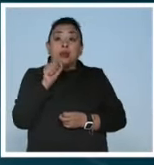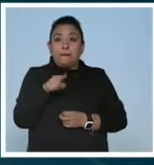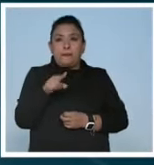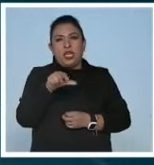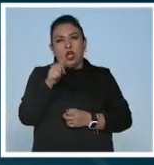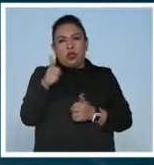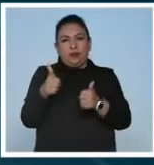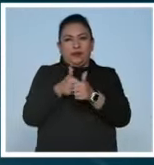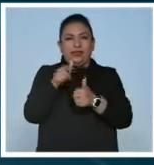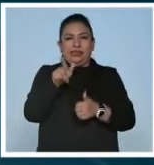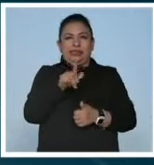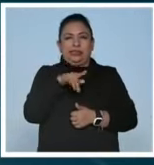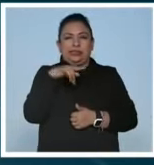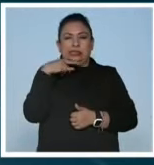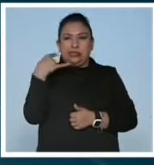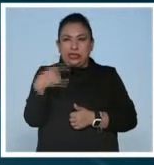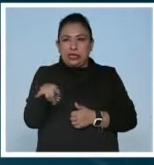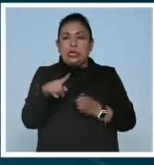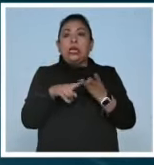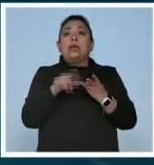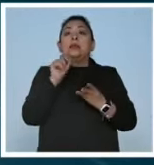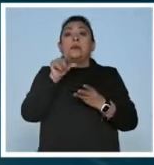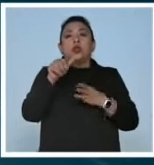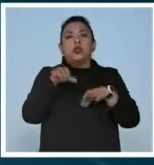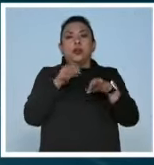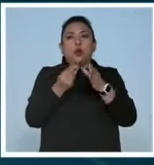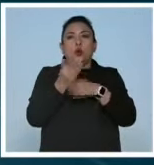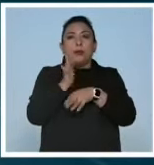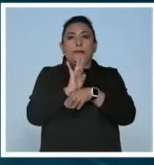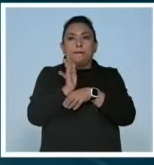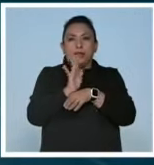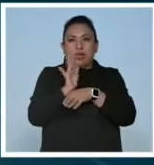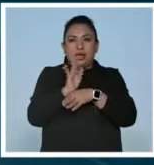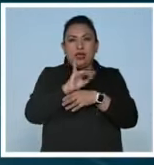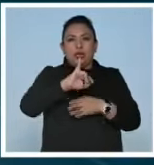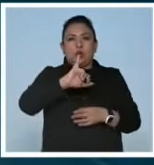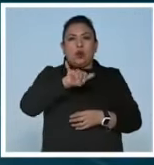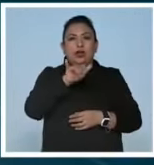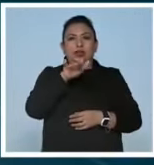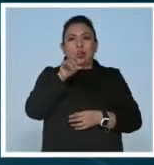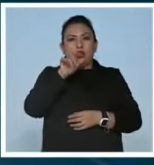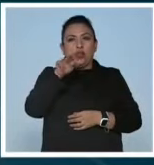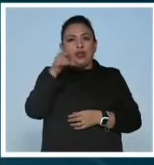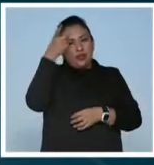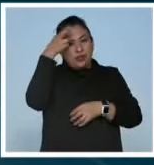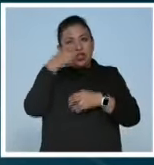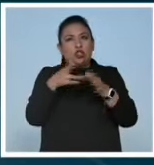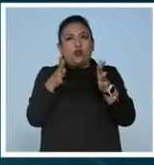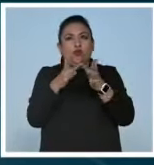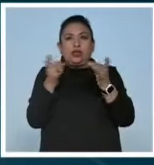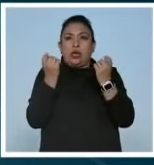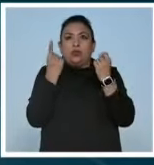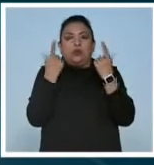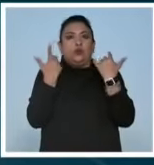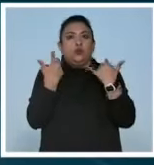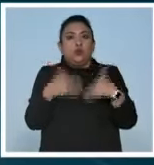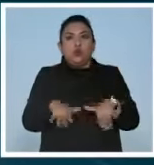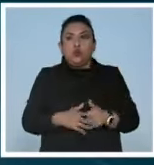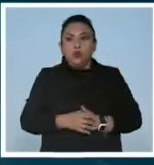una coproducción chilena, estamos también trabajando en la nueva película de Jacques Audiard, un director francés que admiramos